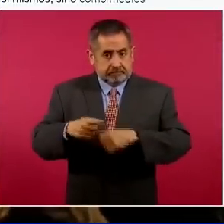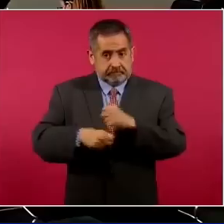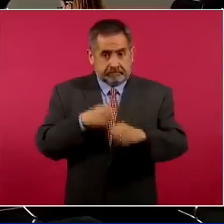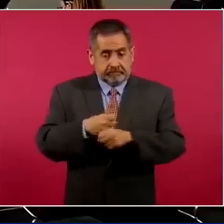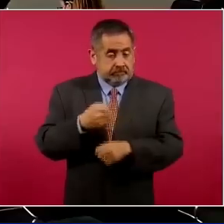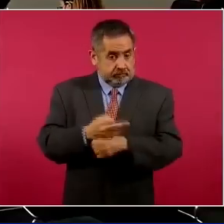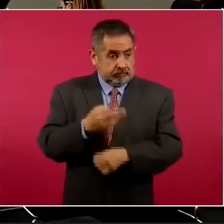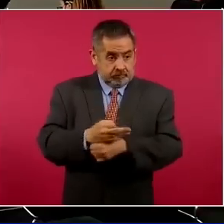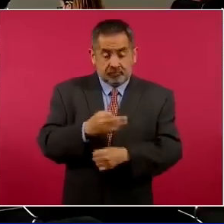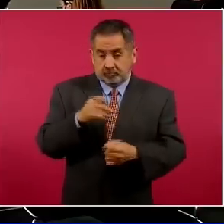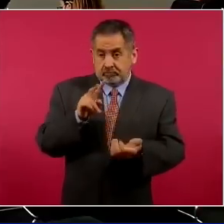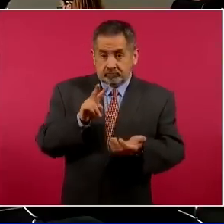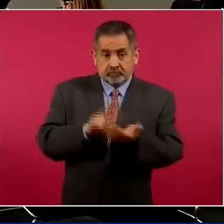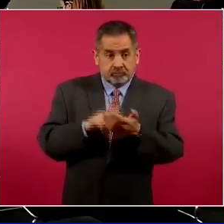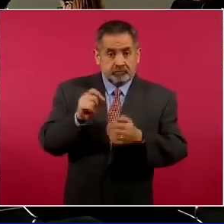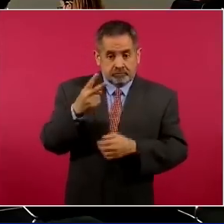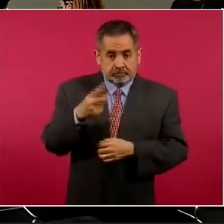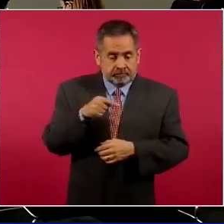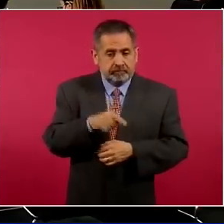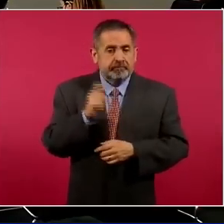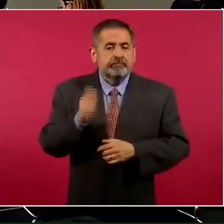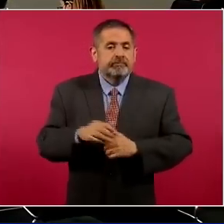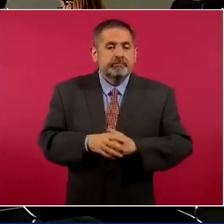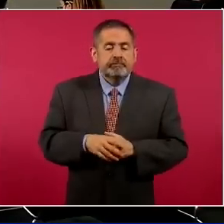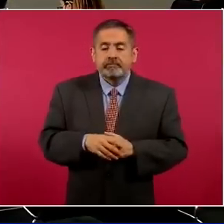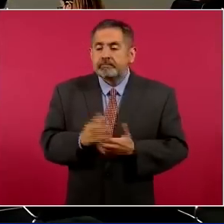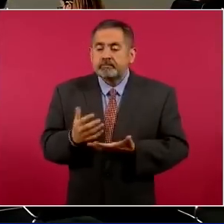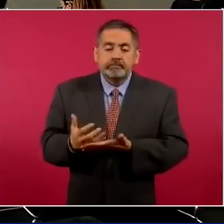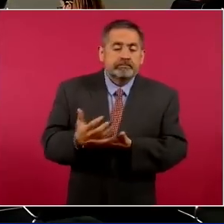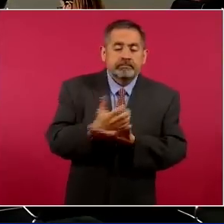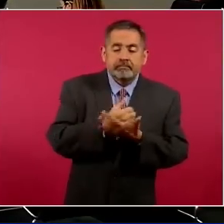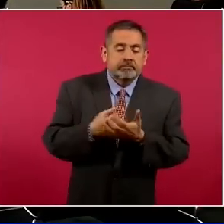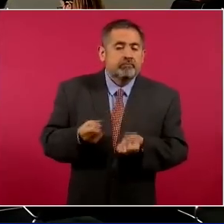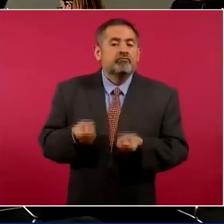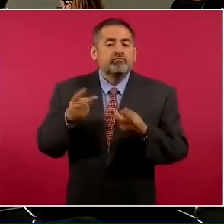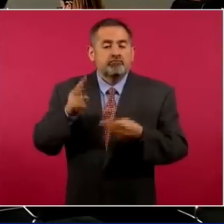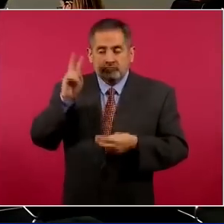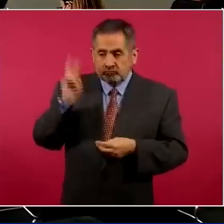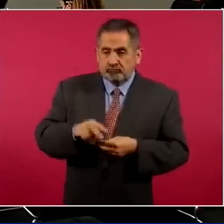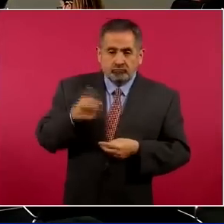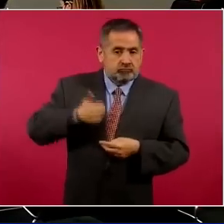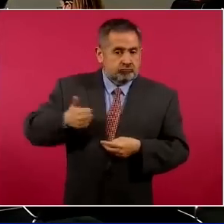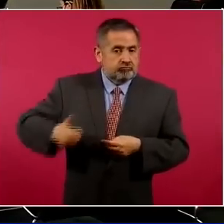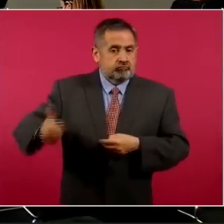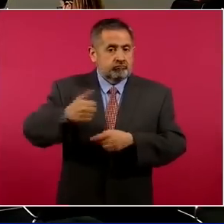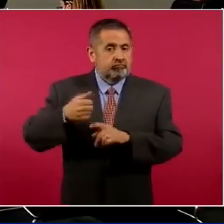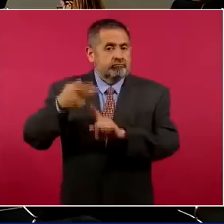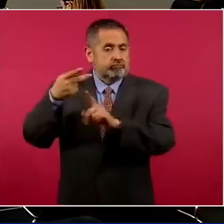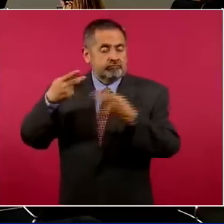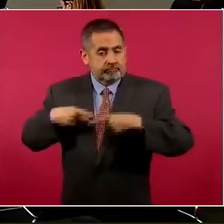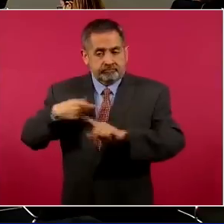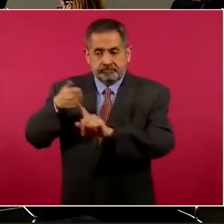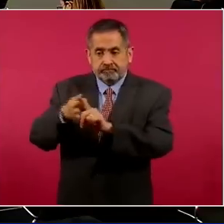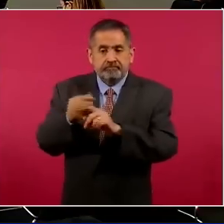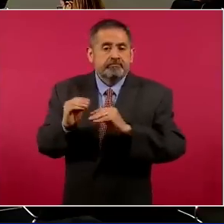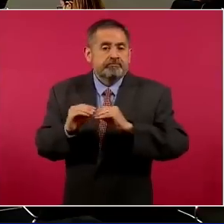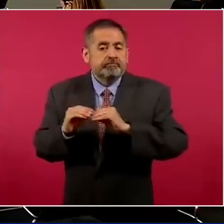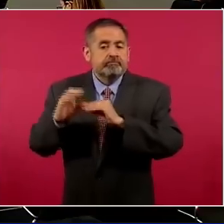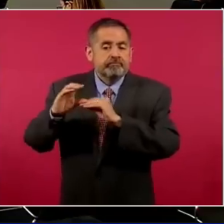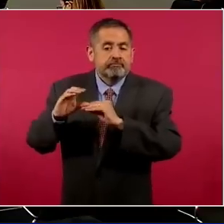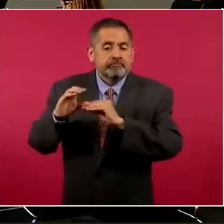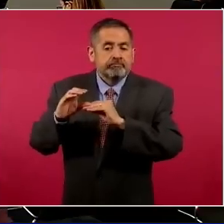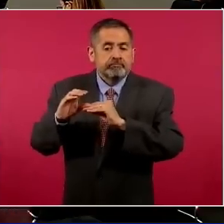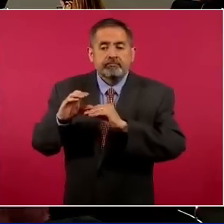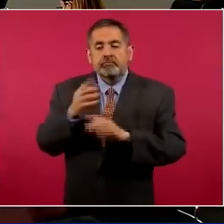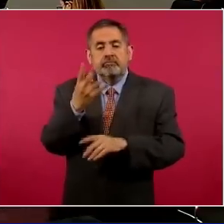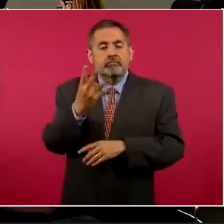en que estamos, el ingreso laboral real por persona se incrementó